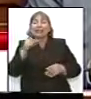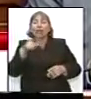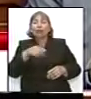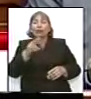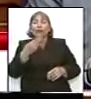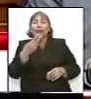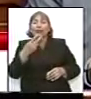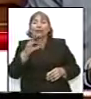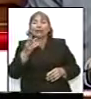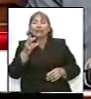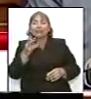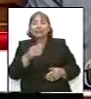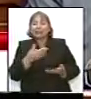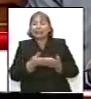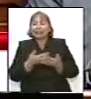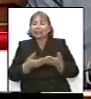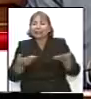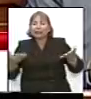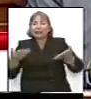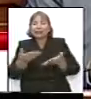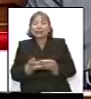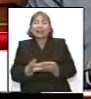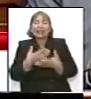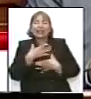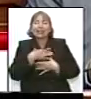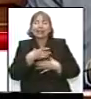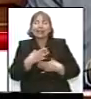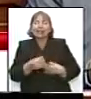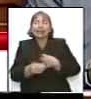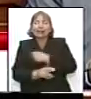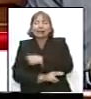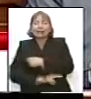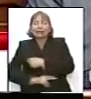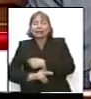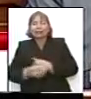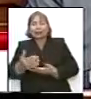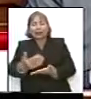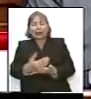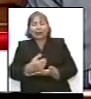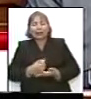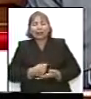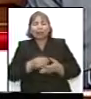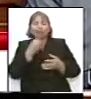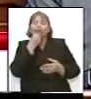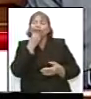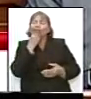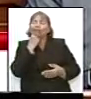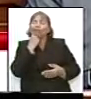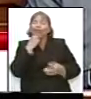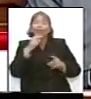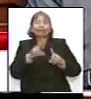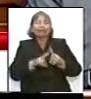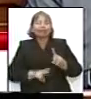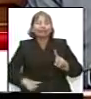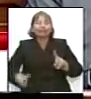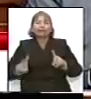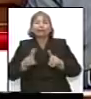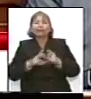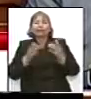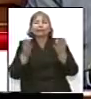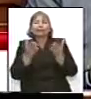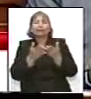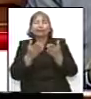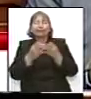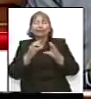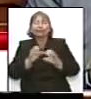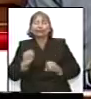2553 del 2017, con texto sustitutorio que declara de interés nacional la recuperación, conservación y puesta en valor el Colegio Real